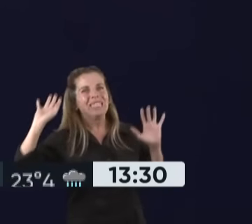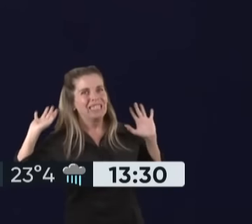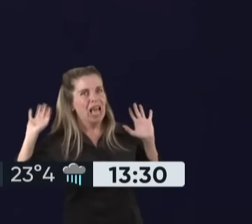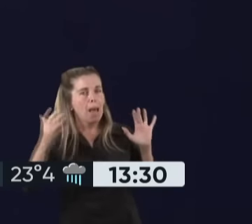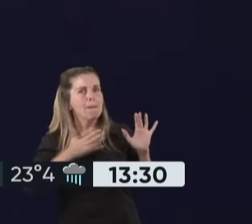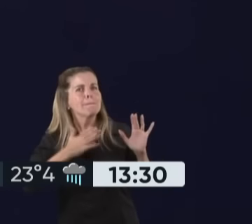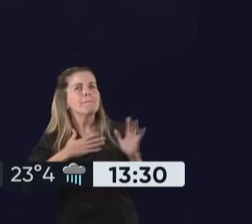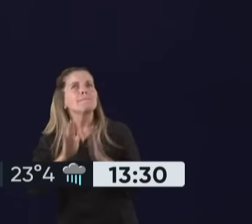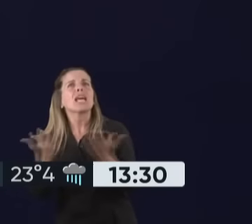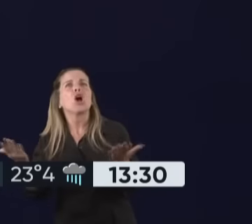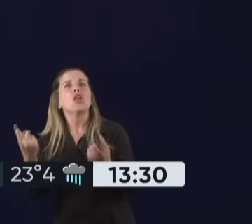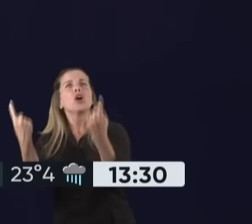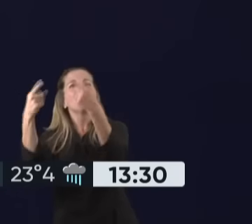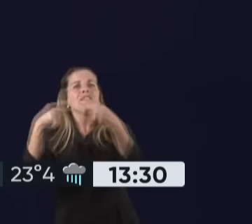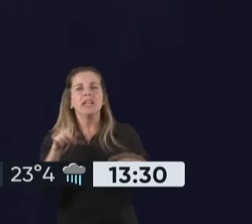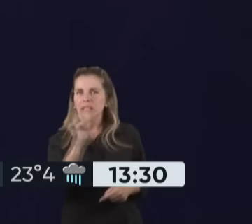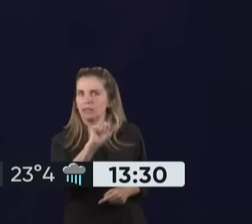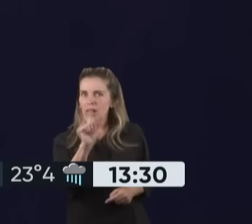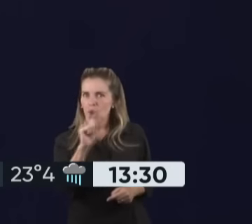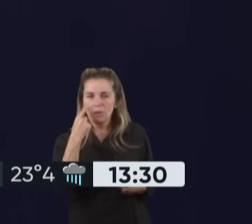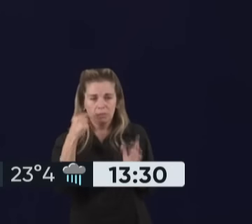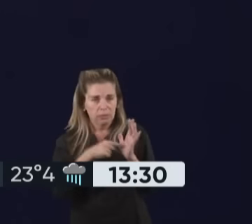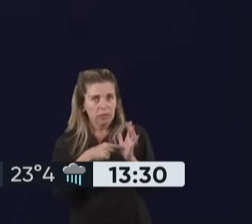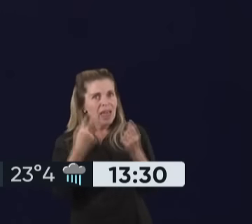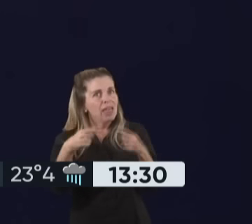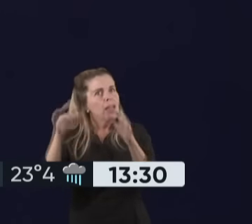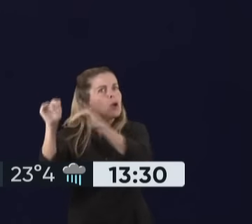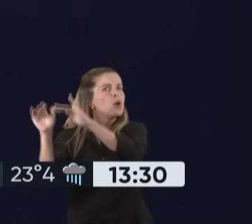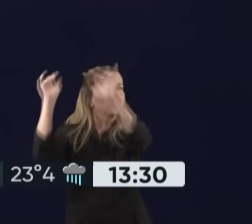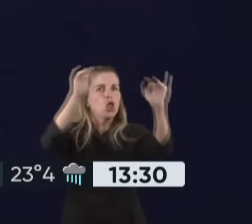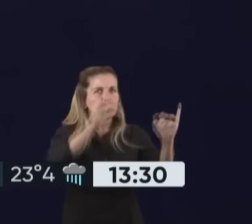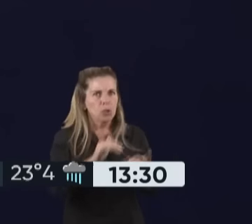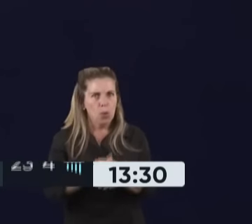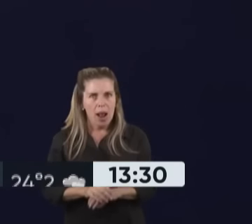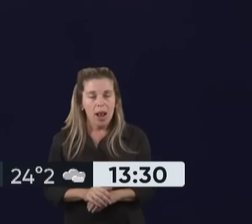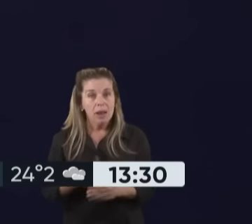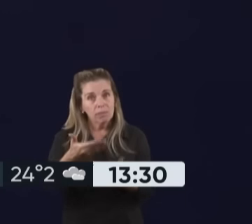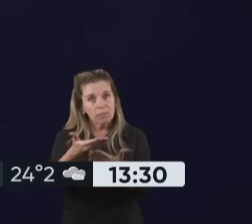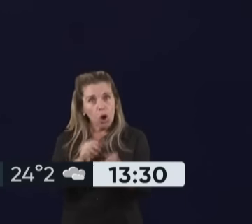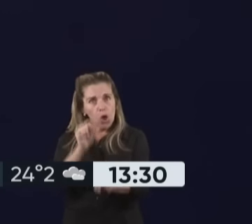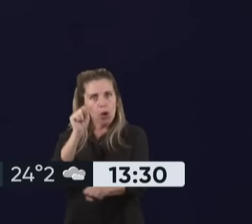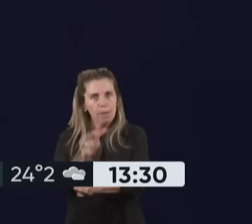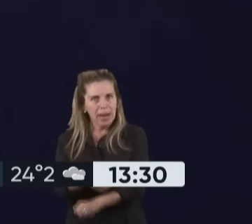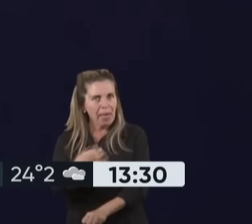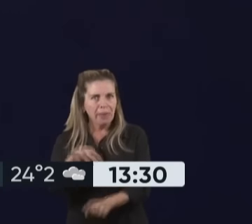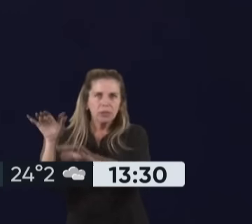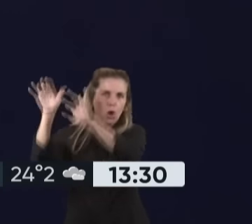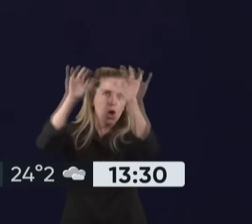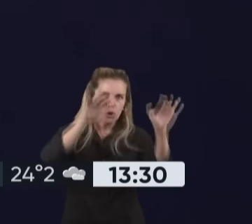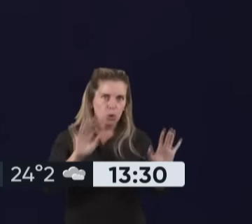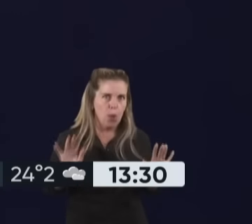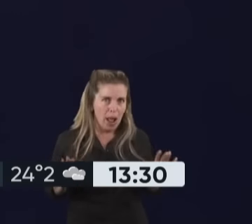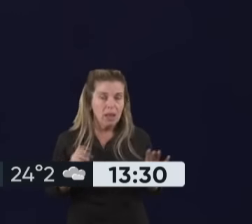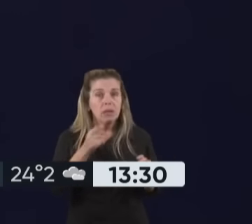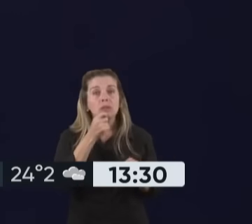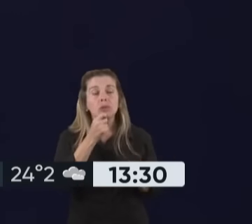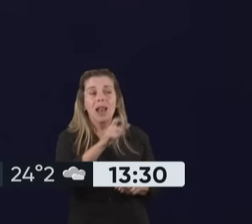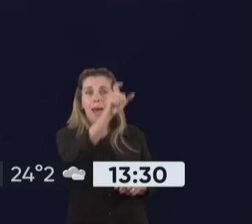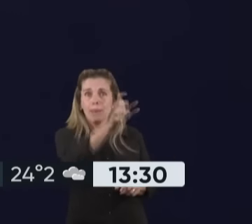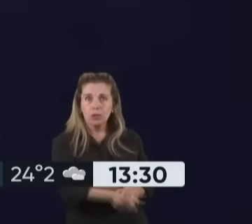código dice una cosa distinta. Acá es para todos. Esto significa que van a tener que llamar a las